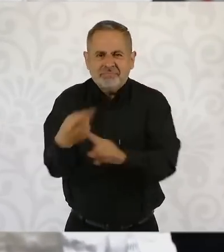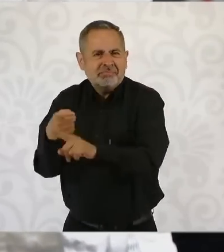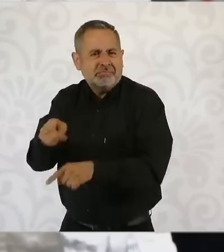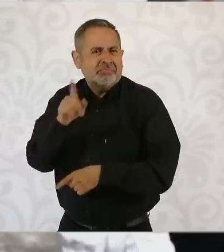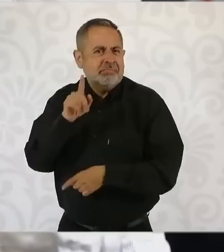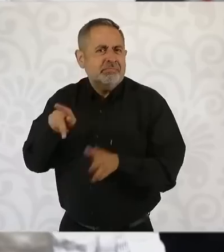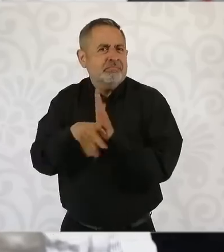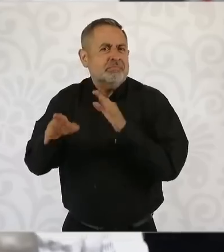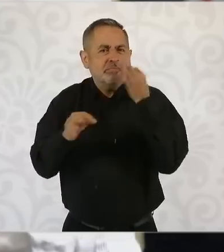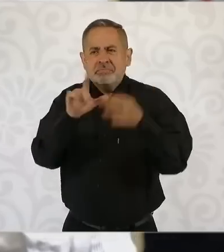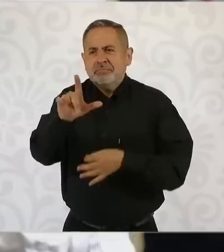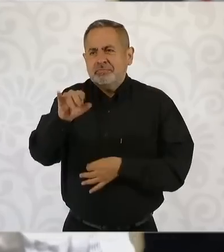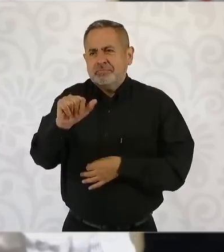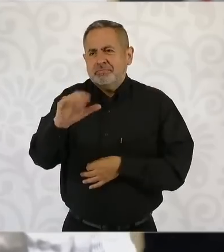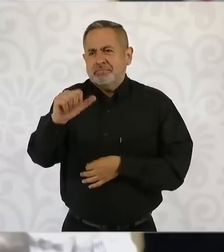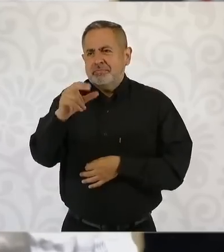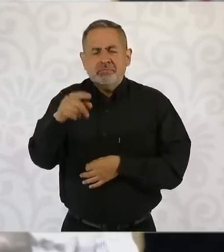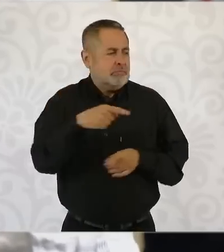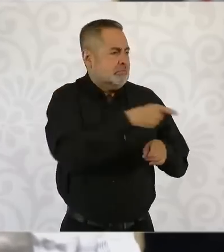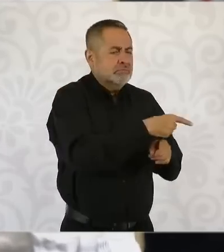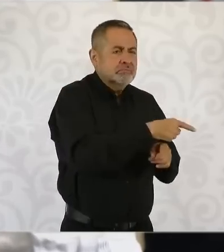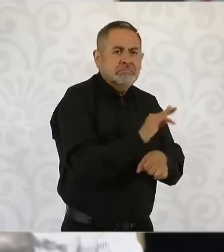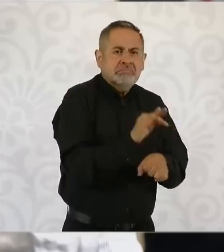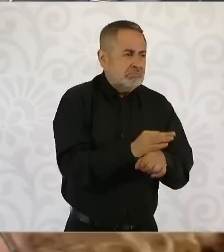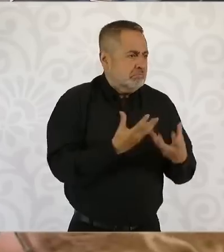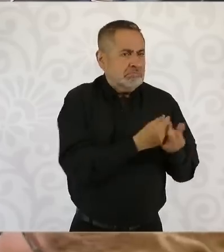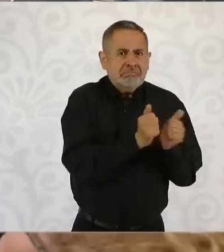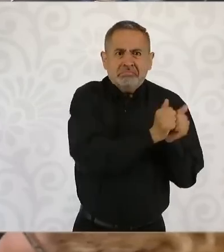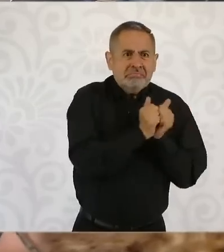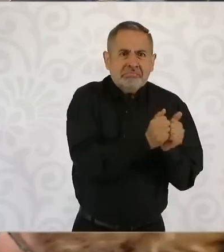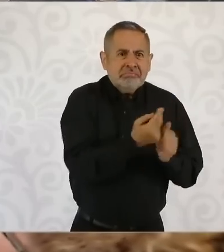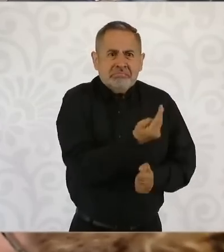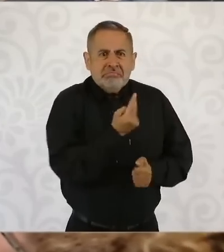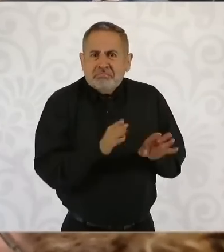Estos candidatos no desvirtúan la esencia de la reforma al Poder Judicial y